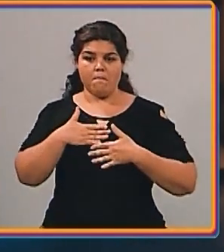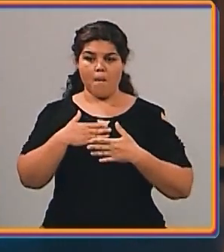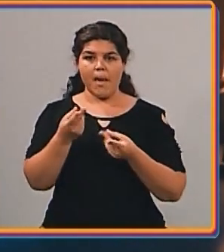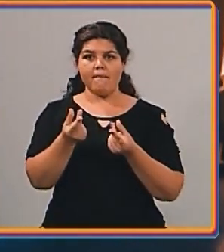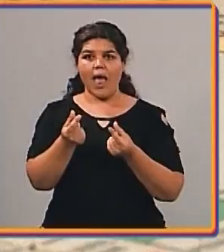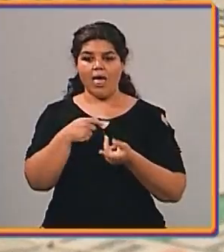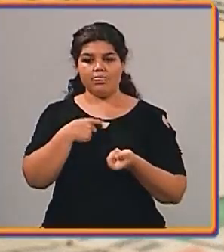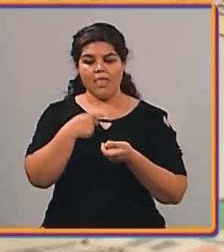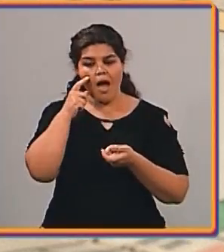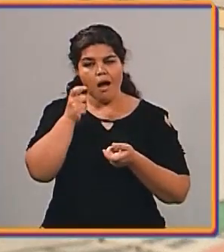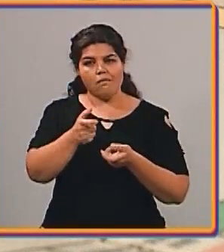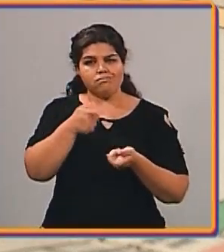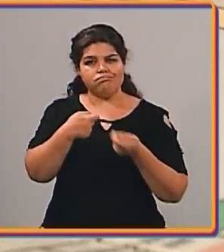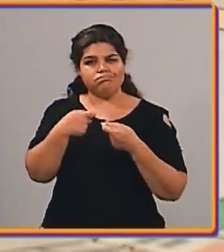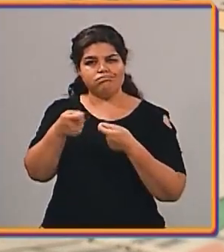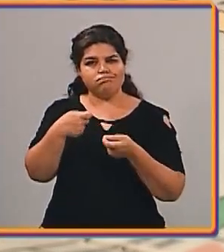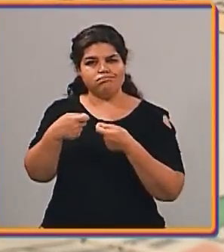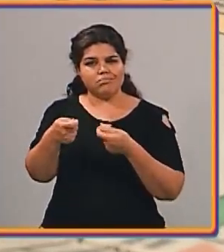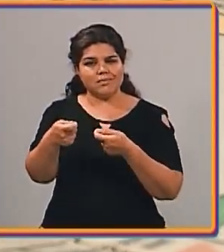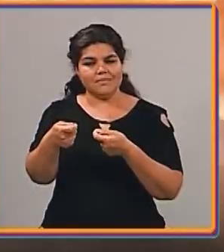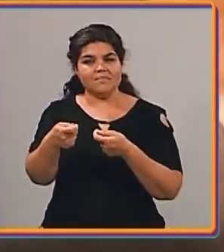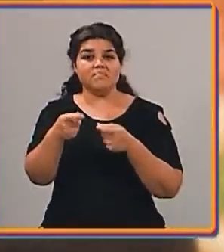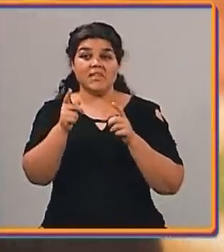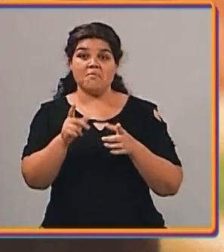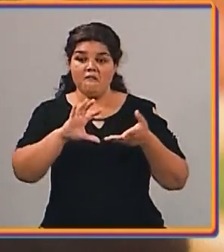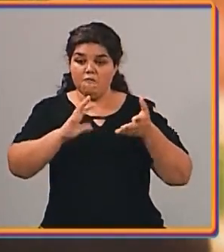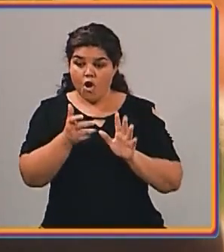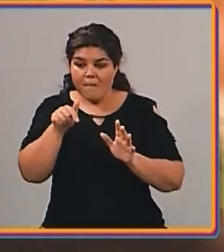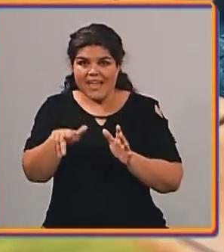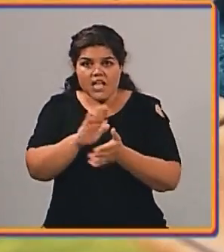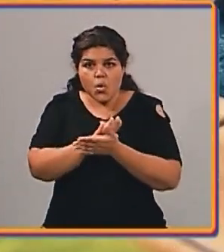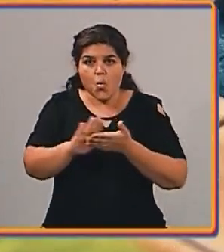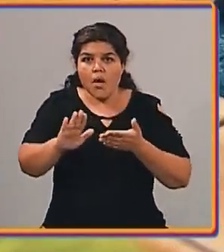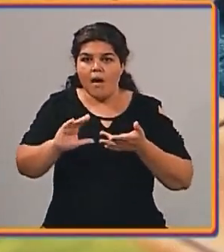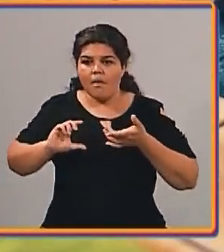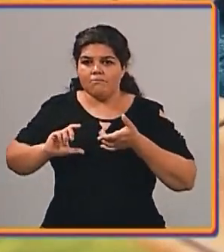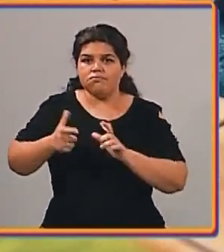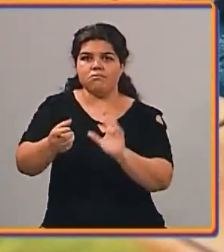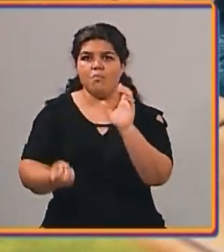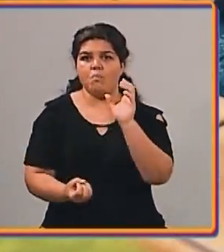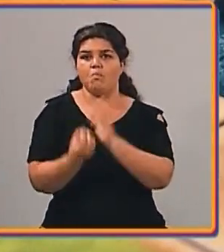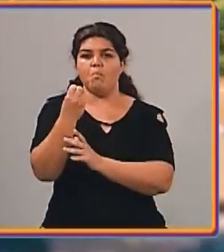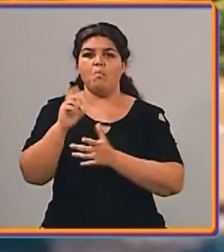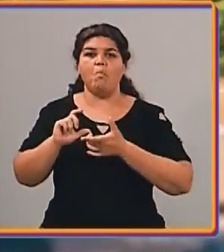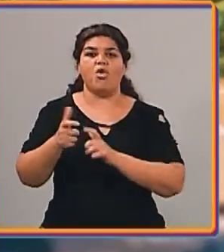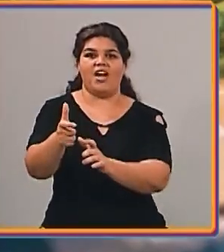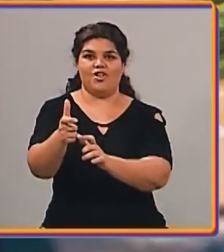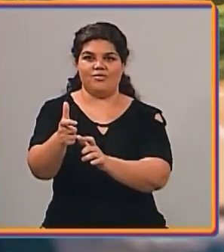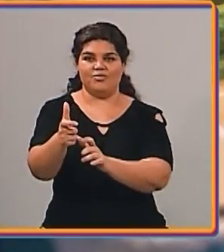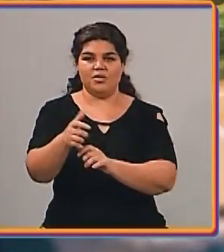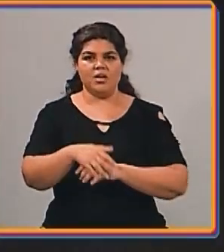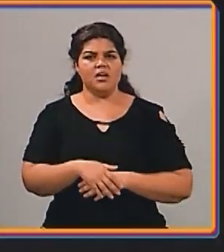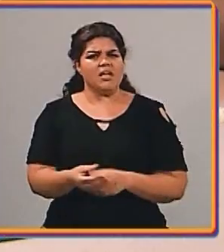dinero. La inclusión de esta temática dio inicio a la era de los juegos modernos.